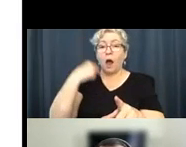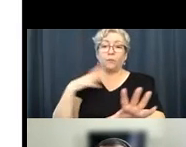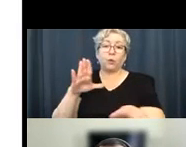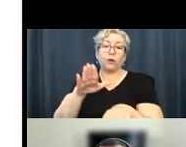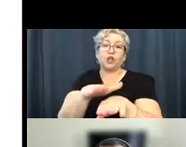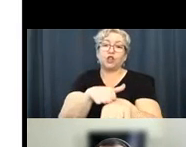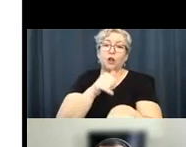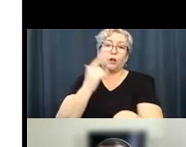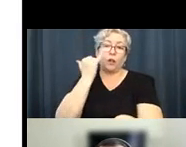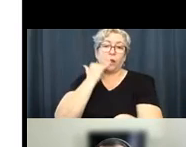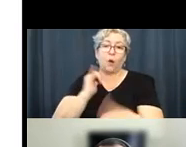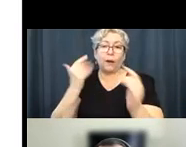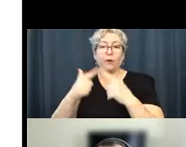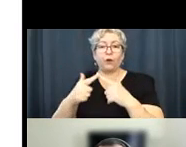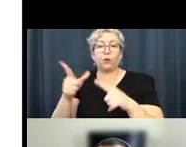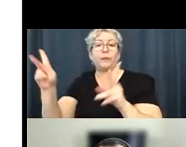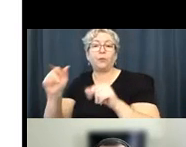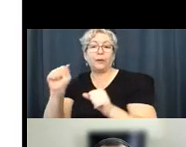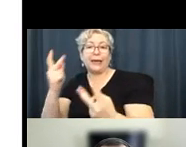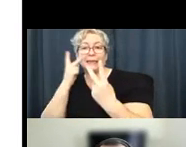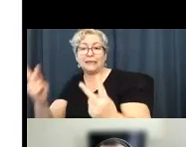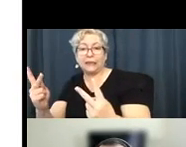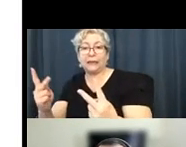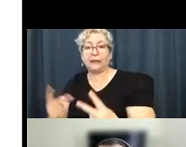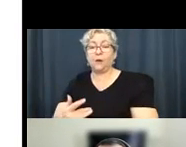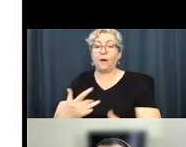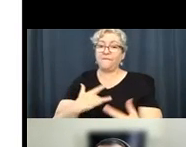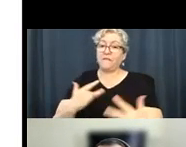a lo mejor pierdo mi trabajo porque lo tengo que hacer más despacio que mis colegas.